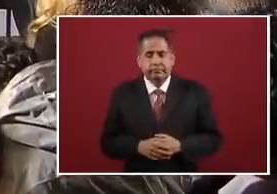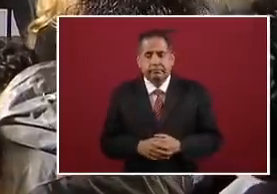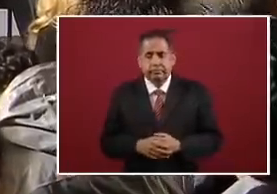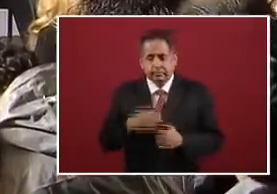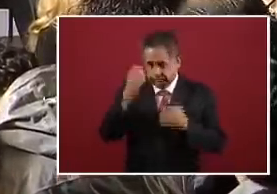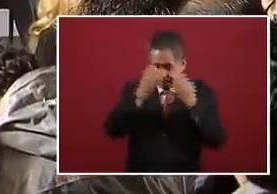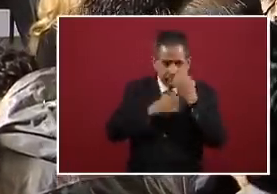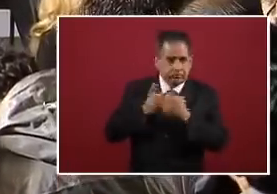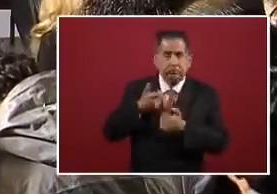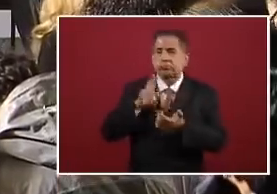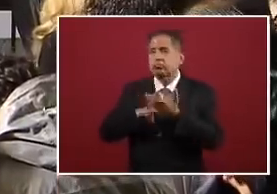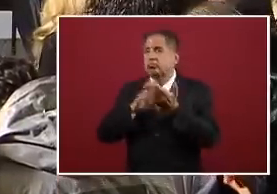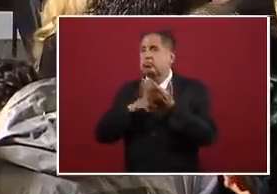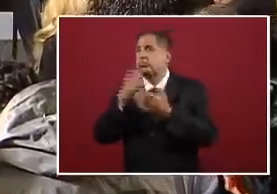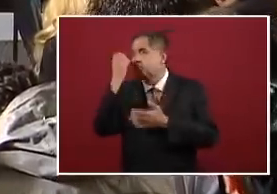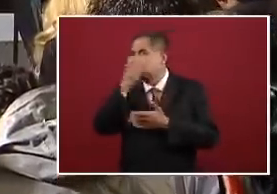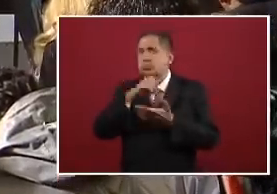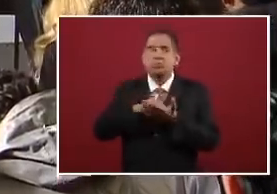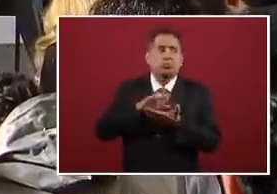avalúos.